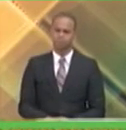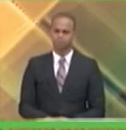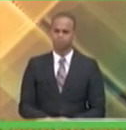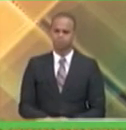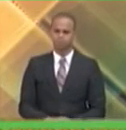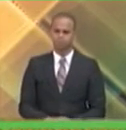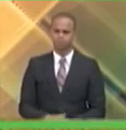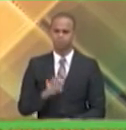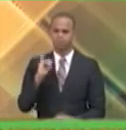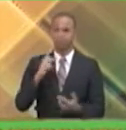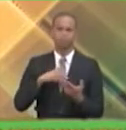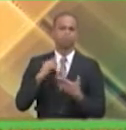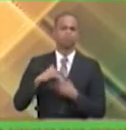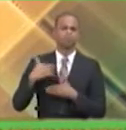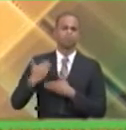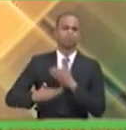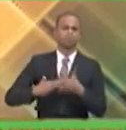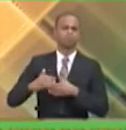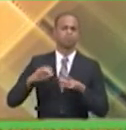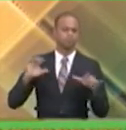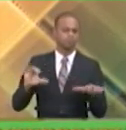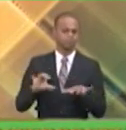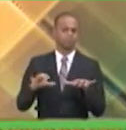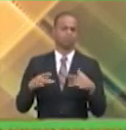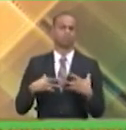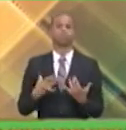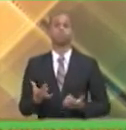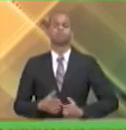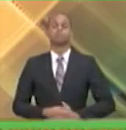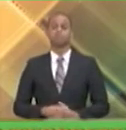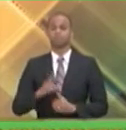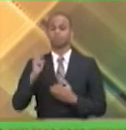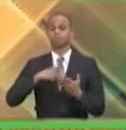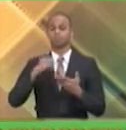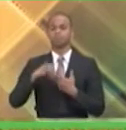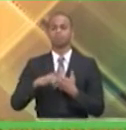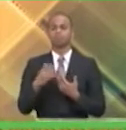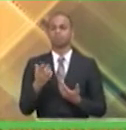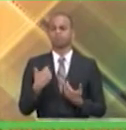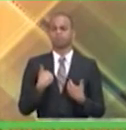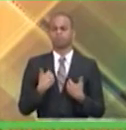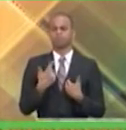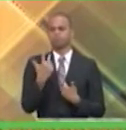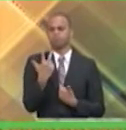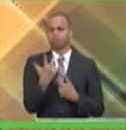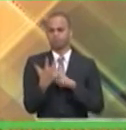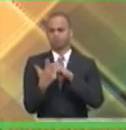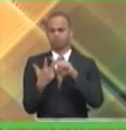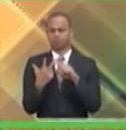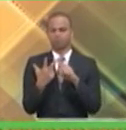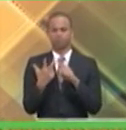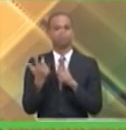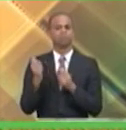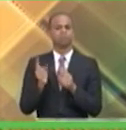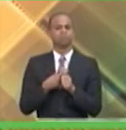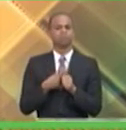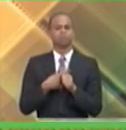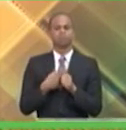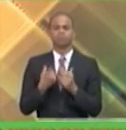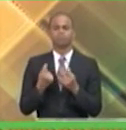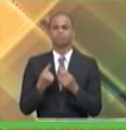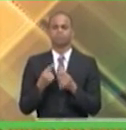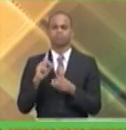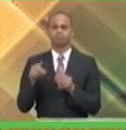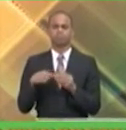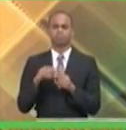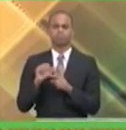el proyecto? ¿Cómo va evolucionando? El proyecto consta de tres etapas. Ya pasamos nuestra primera etapa, que constó